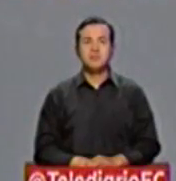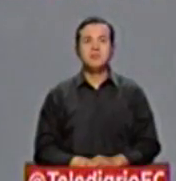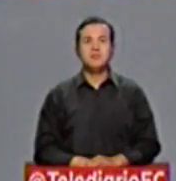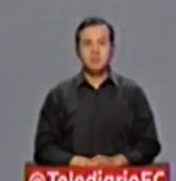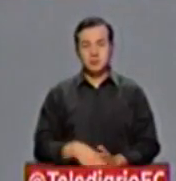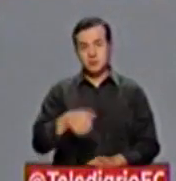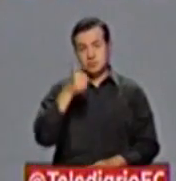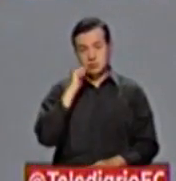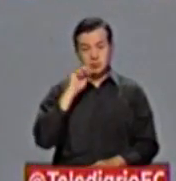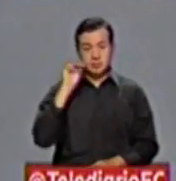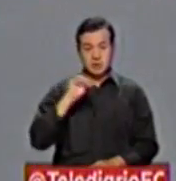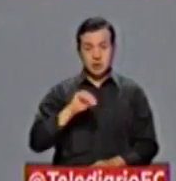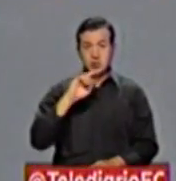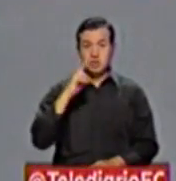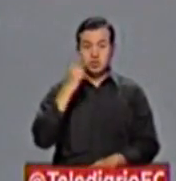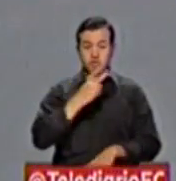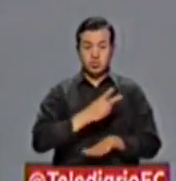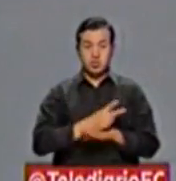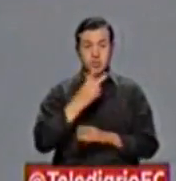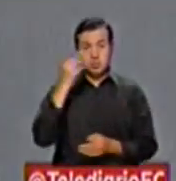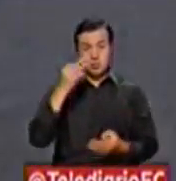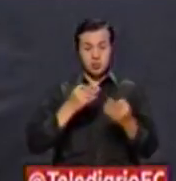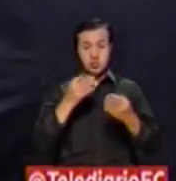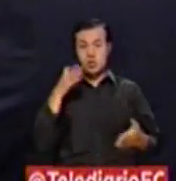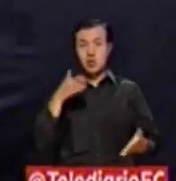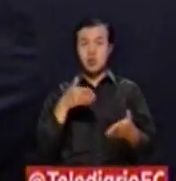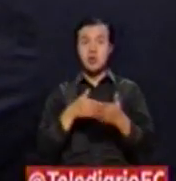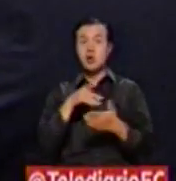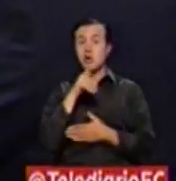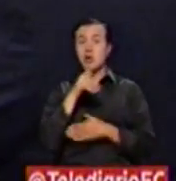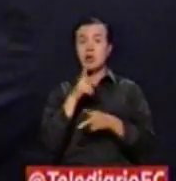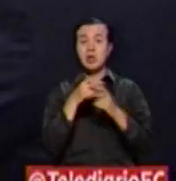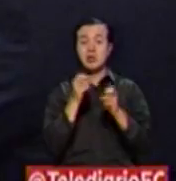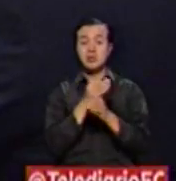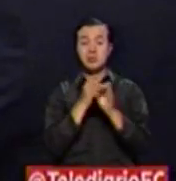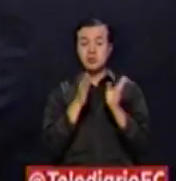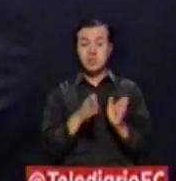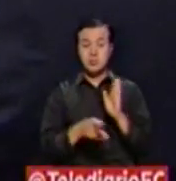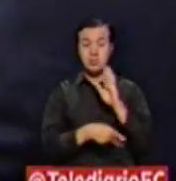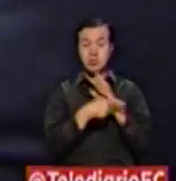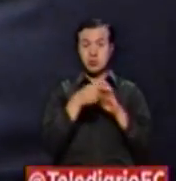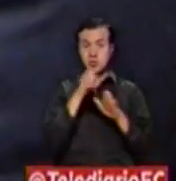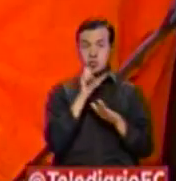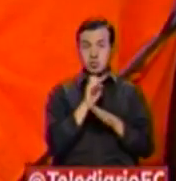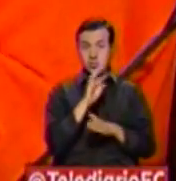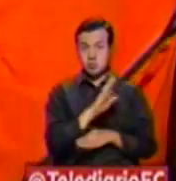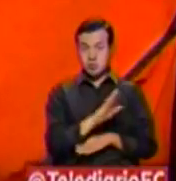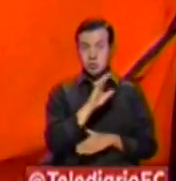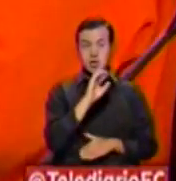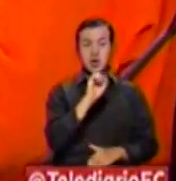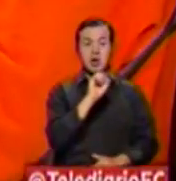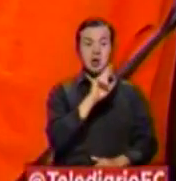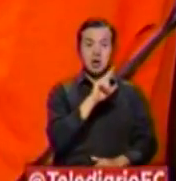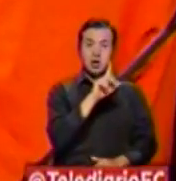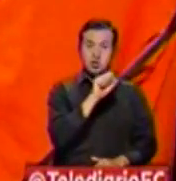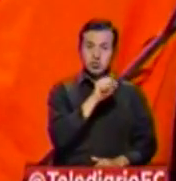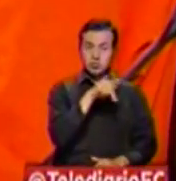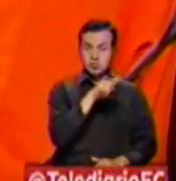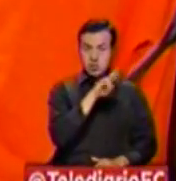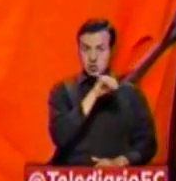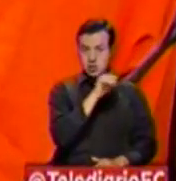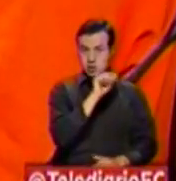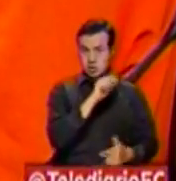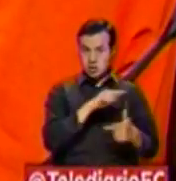Y ayer martes se efectuó el segundo día de la audiencia de juicio en contra de los exfuncionarios de Petroecuador, Carlos Pareja Giannuzzelli, Alex Bravo, Diego Tapia